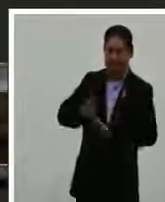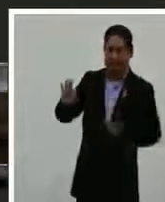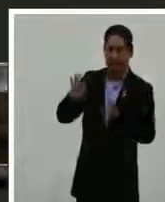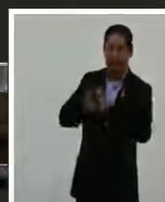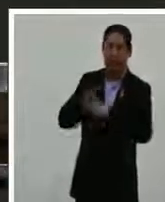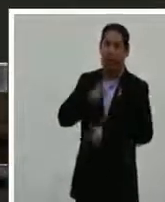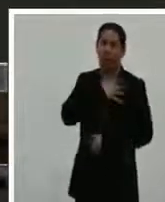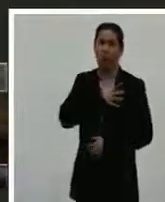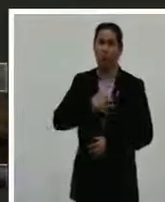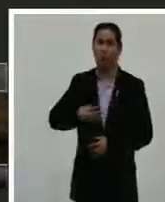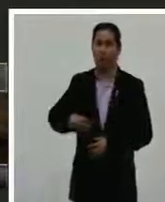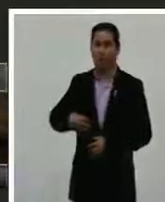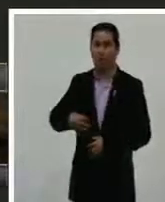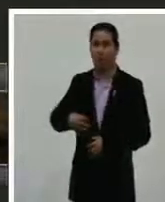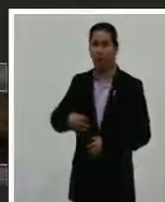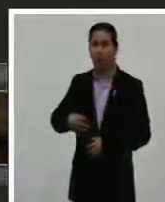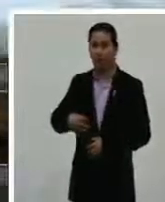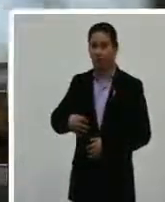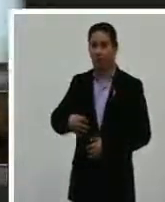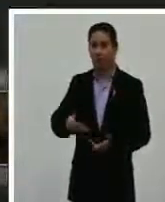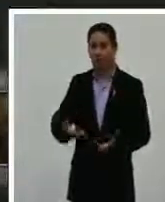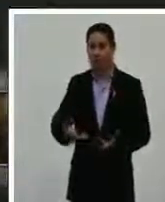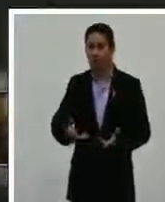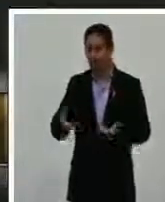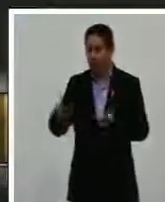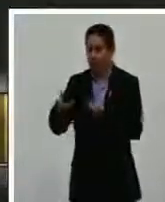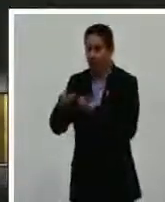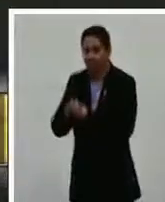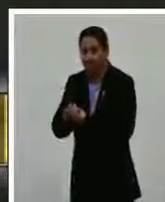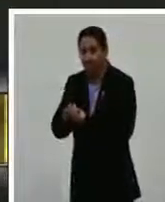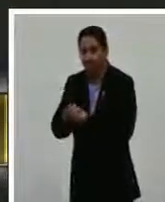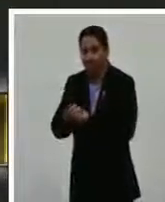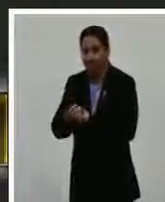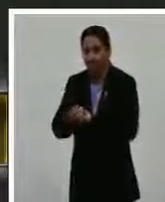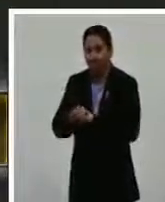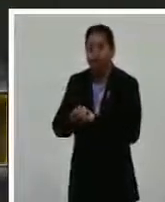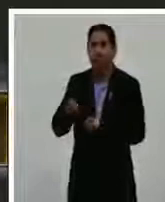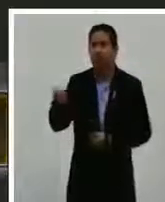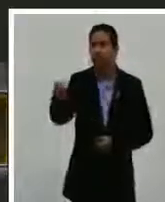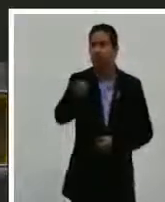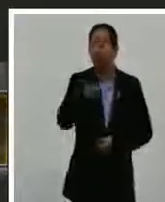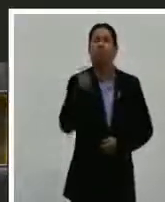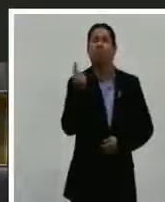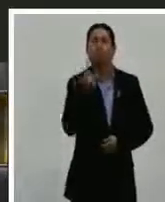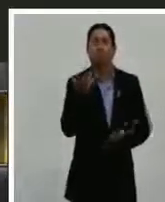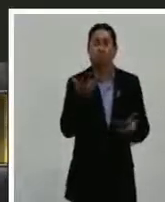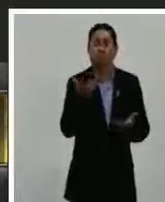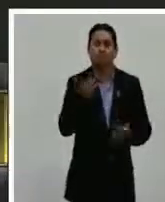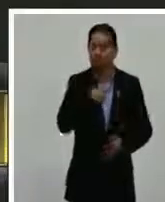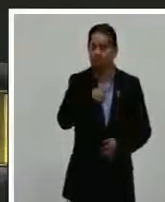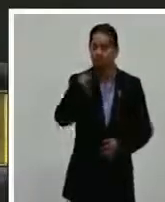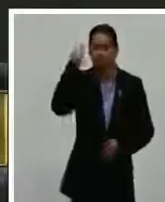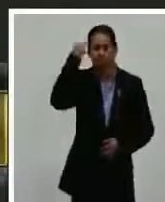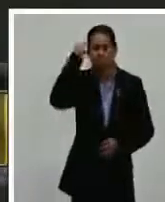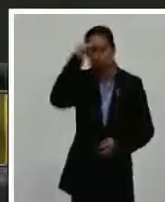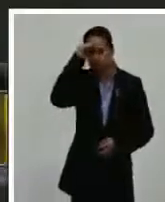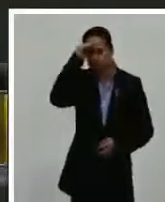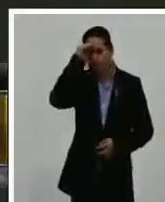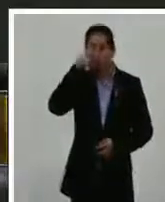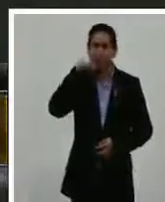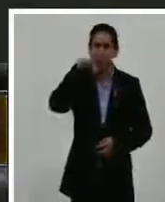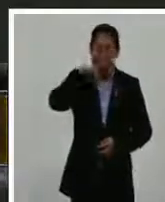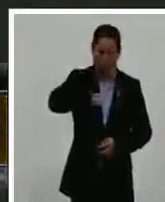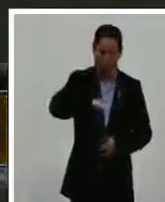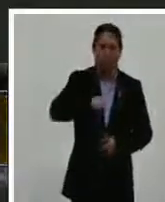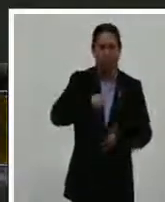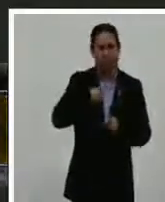lo más preciado que tienen en la vida ustedes amigos y amigas que harían es por ello que hoy les pido